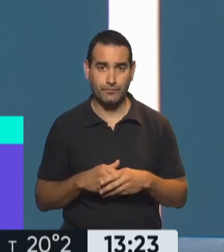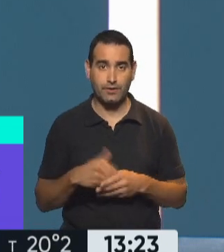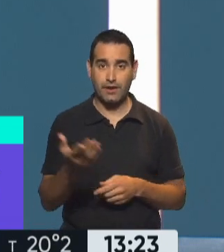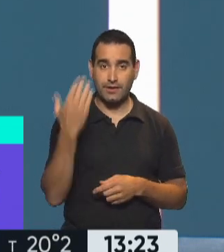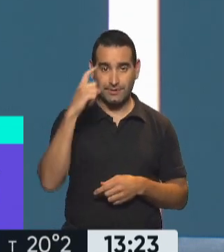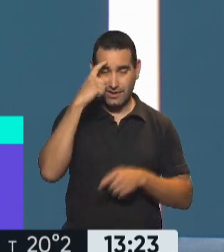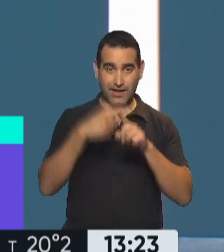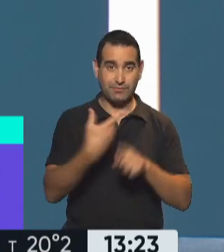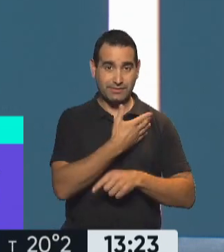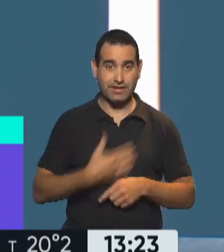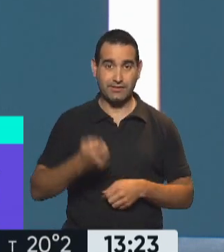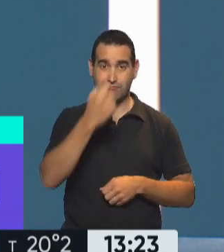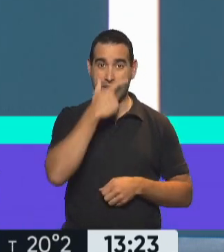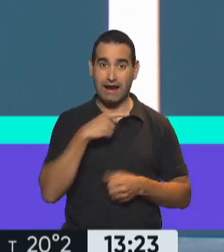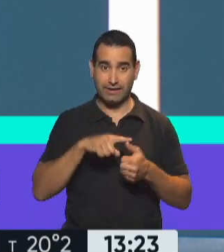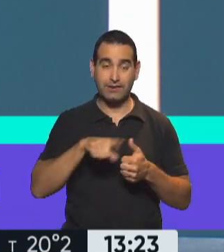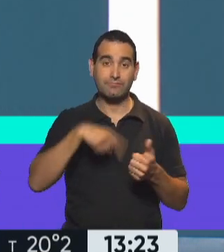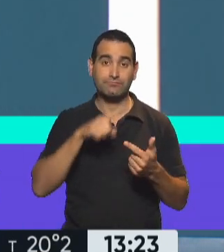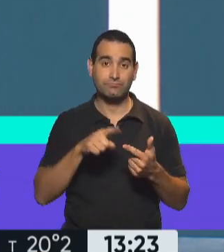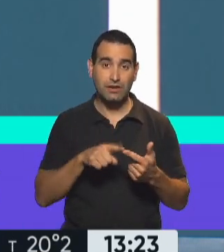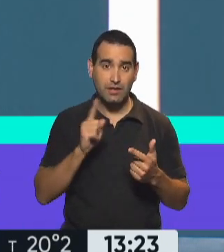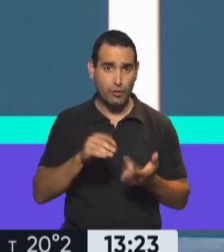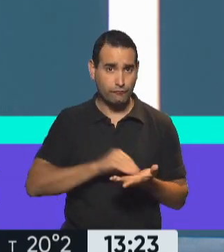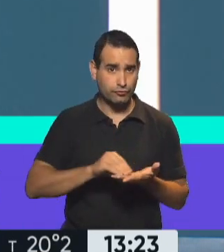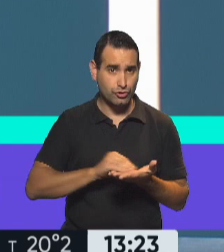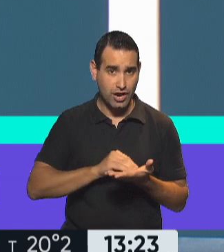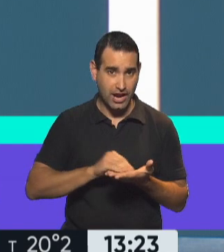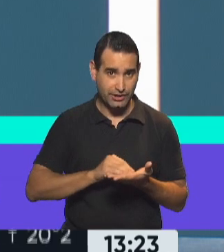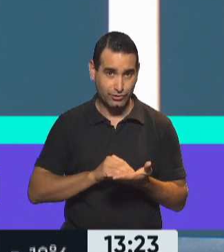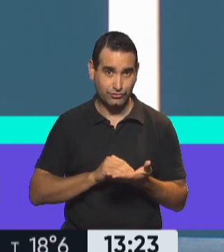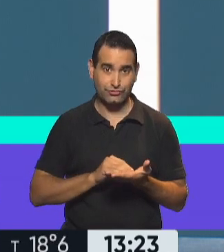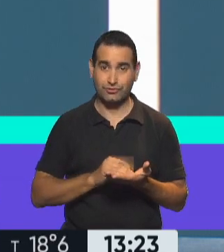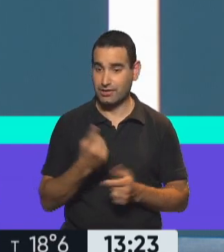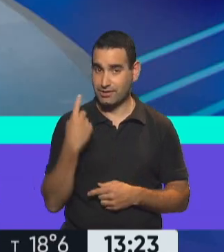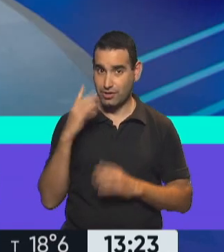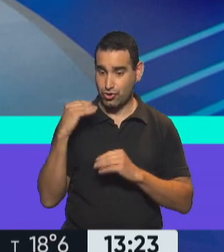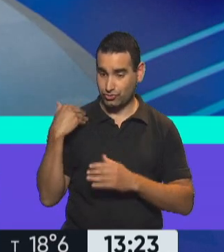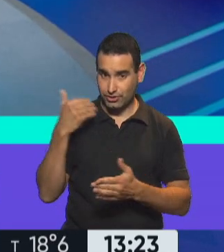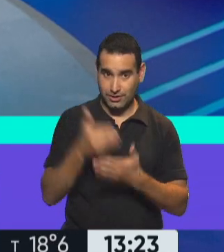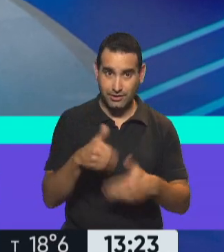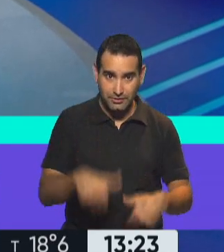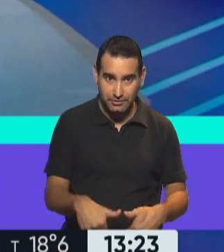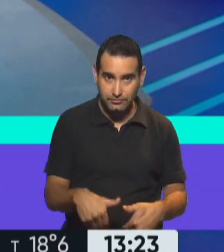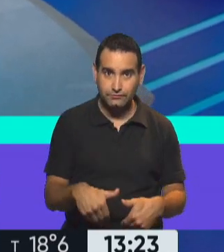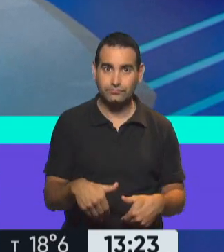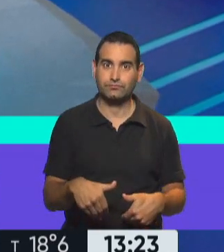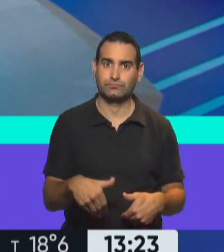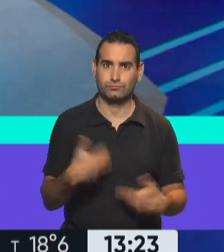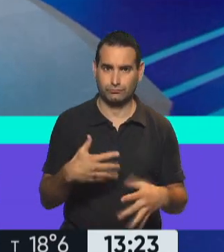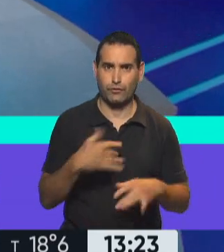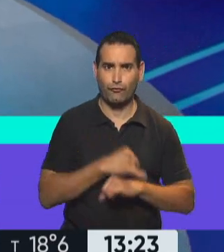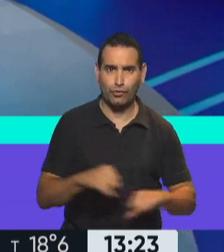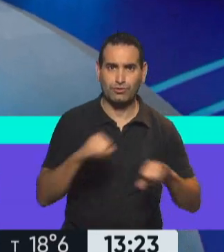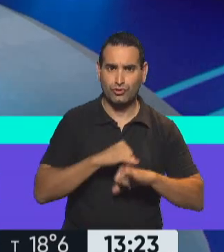del expresidente Mauricio Macri, pero además a funcionarios que durante estas horas, desde anoche hasta ahora que hubo mucha